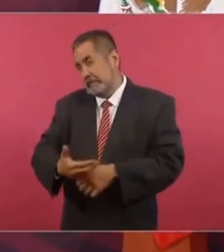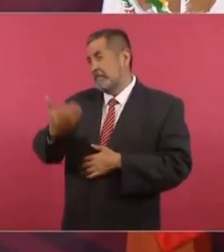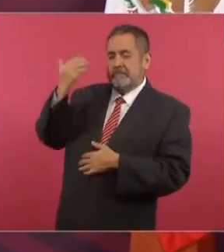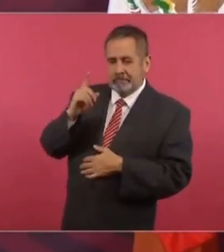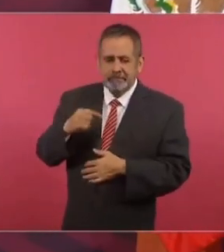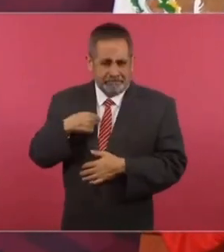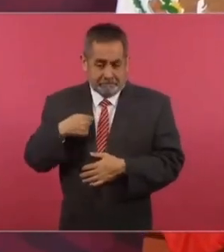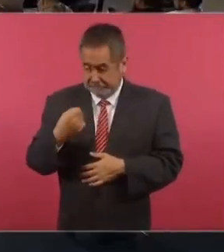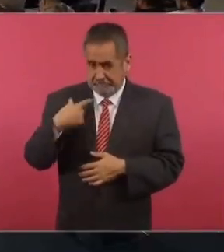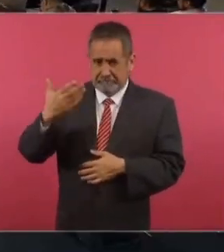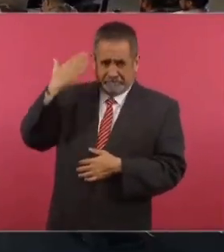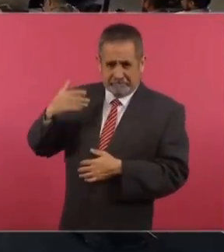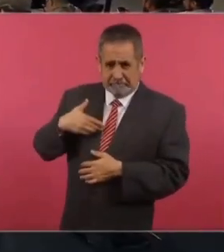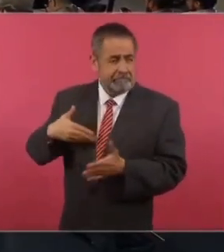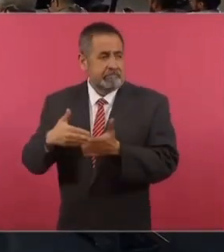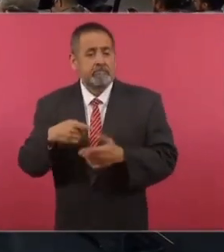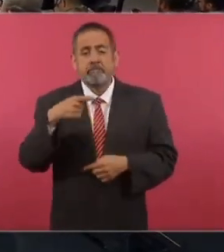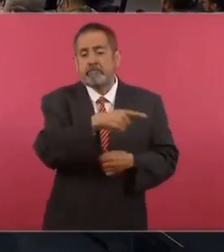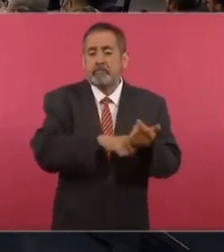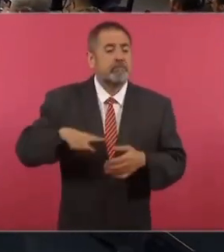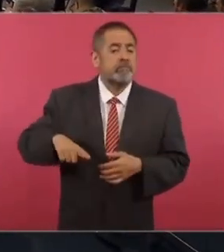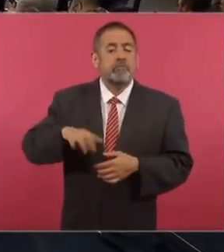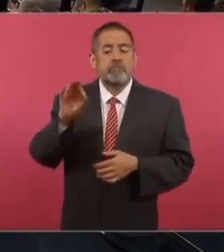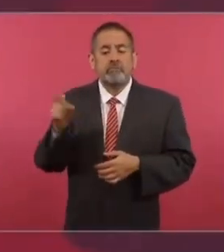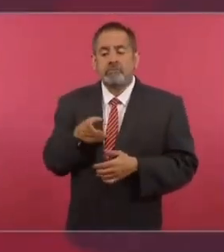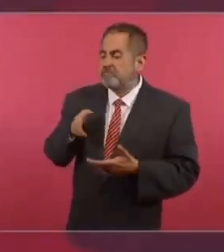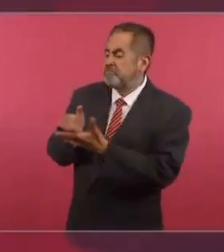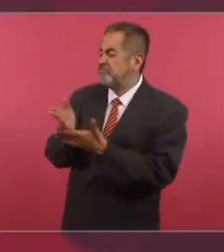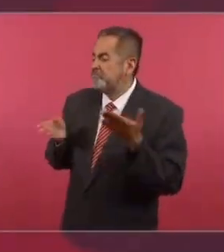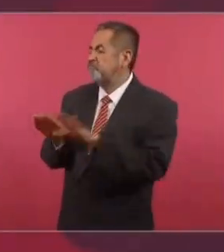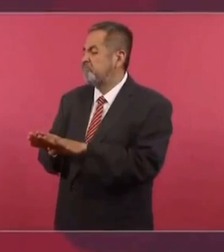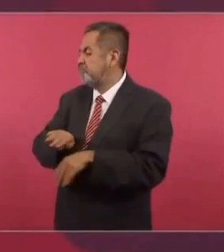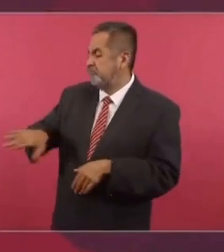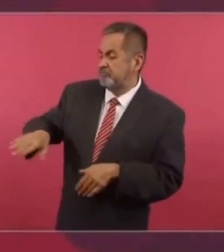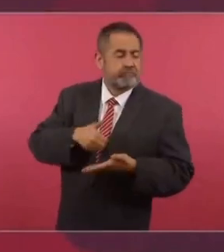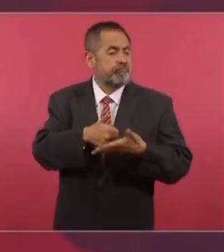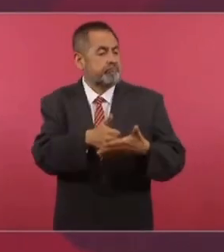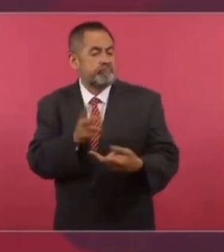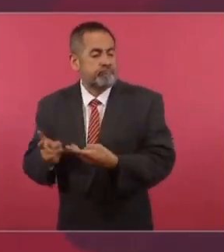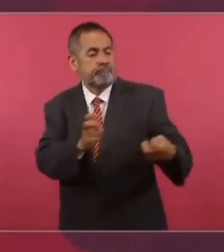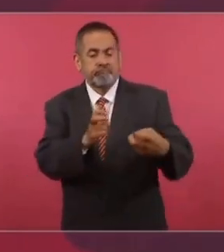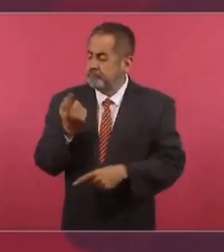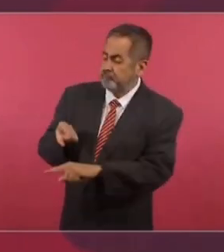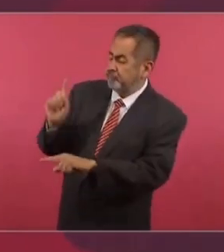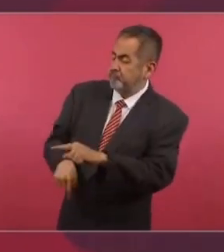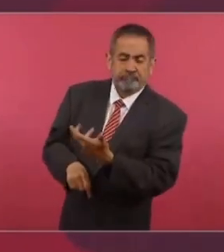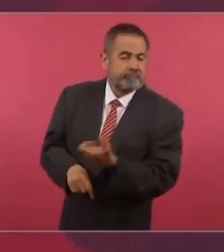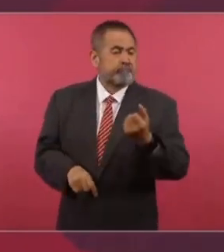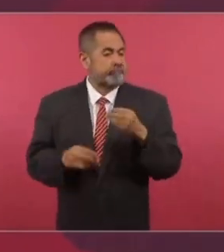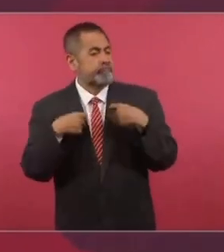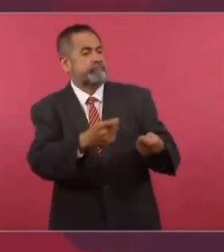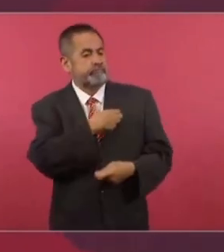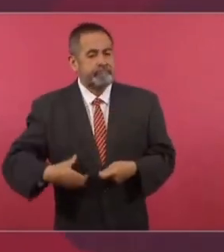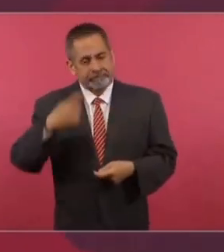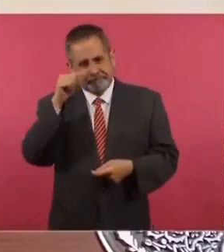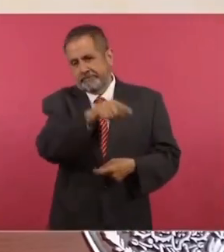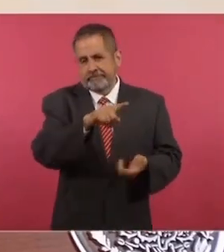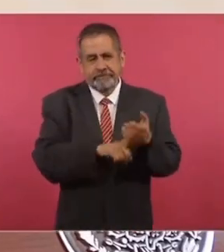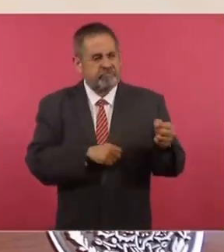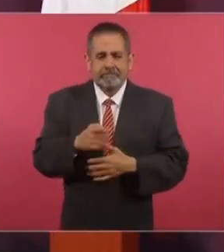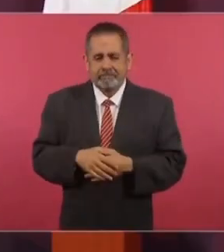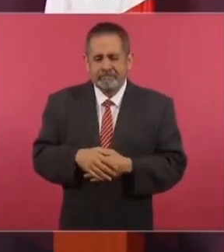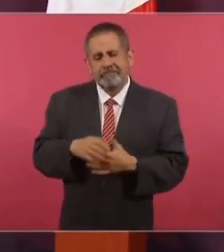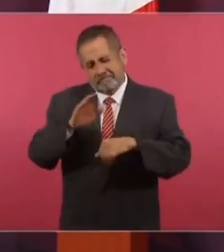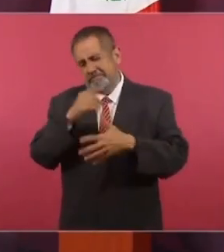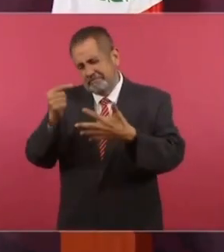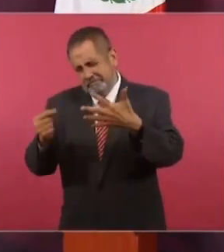atrás, cómo el gobierno de Fox ayudó al fraude para que se impusiera a Felipe